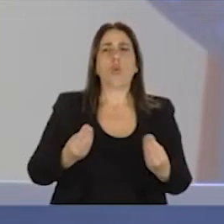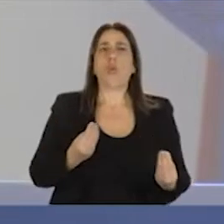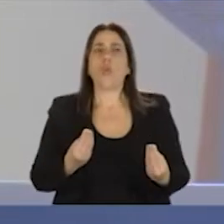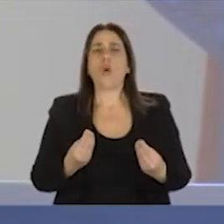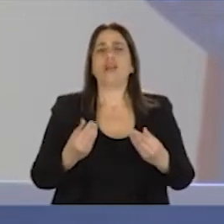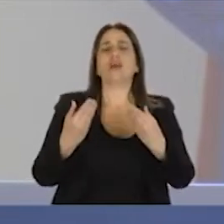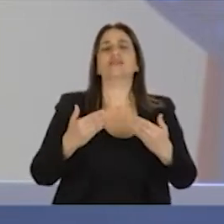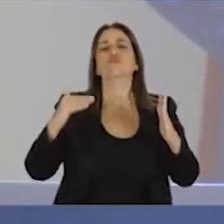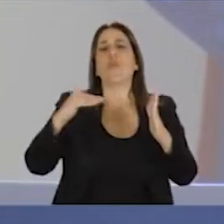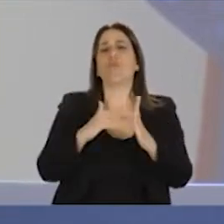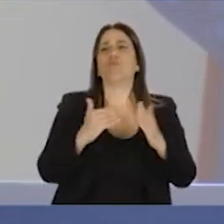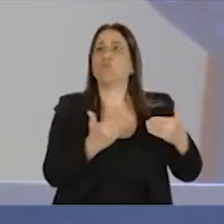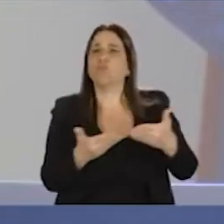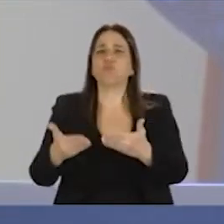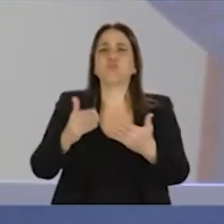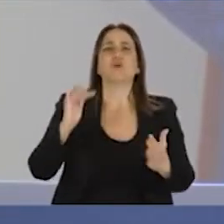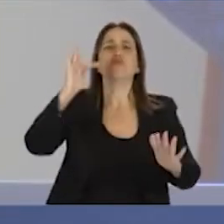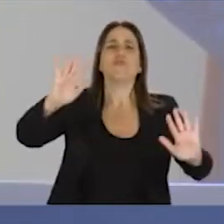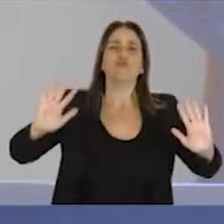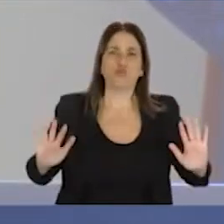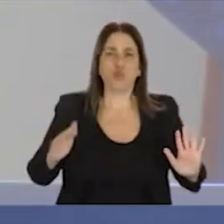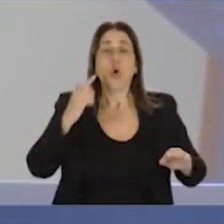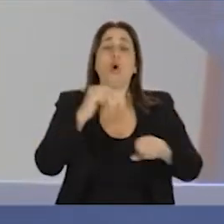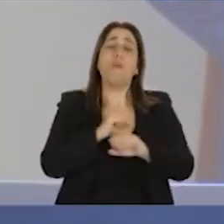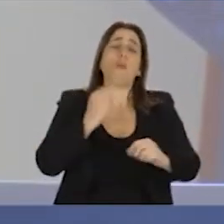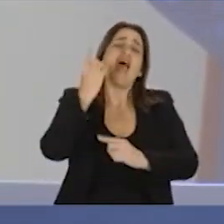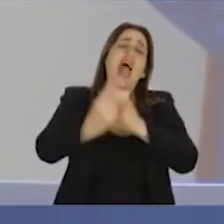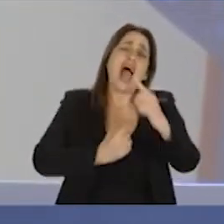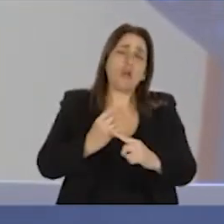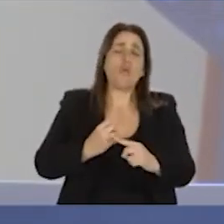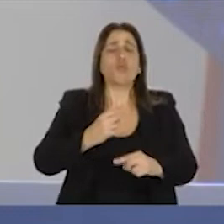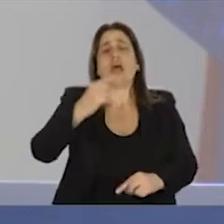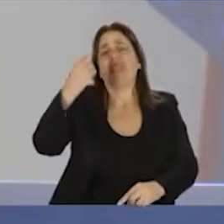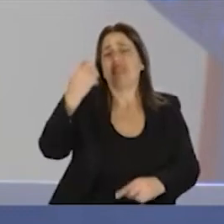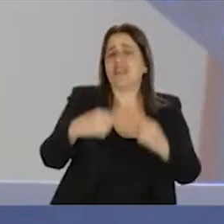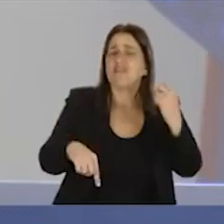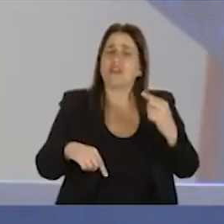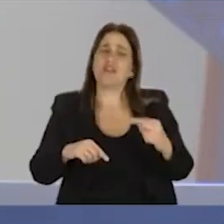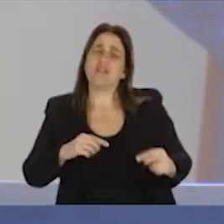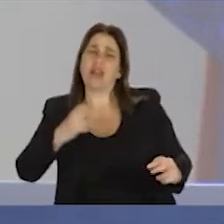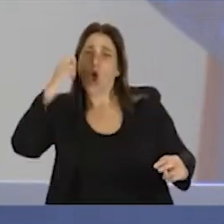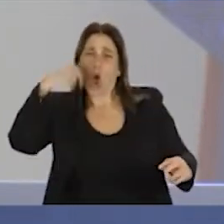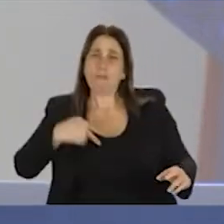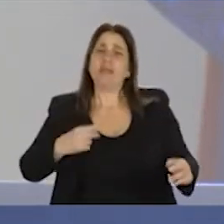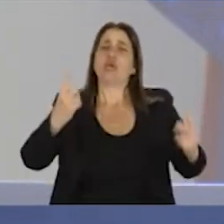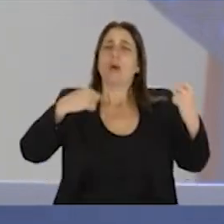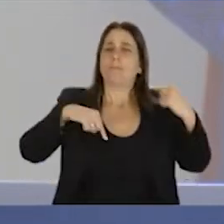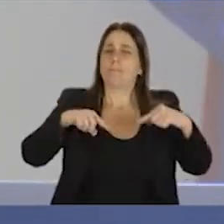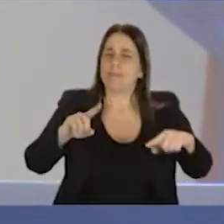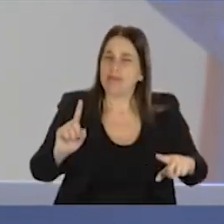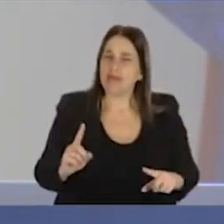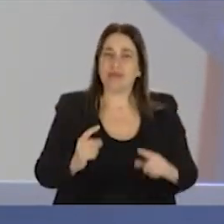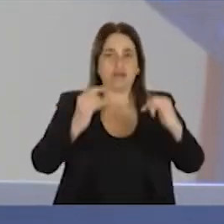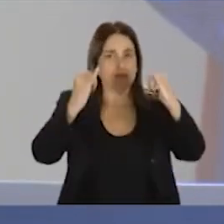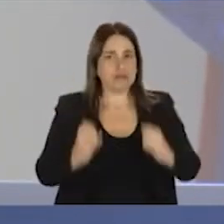cuál es el puerto del futuro quizá tengamos matices la cual quizá tenemos matices lo que está claro